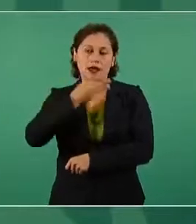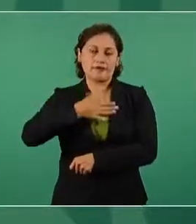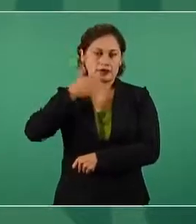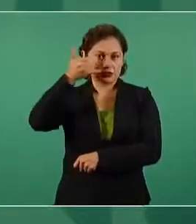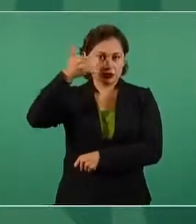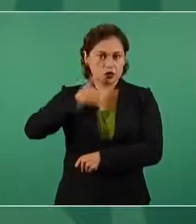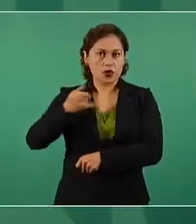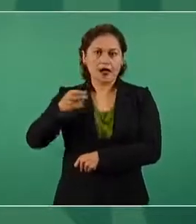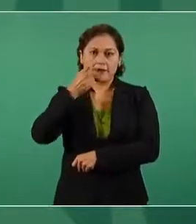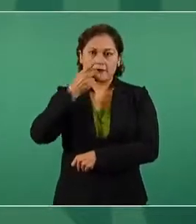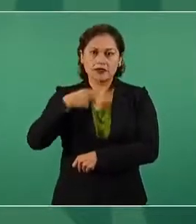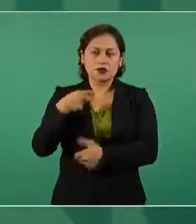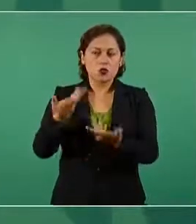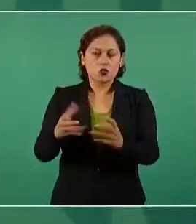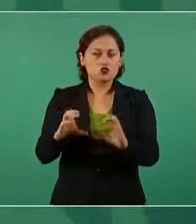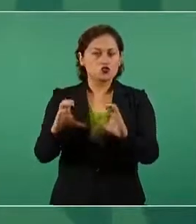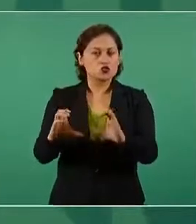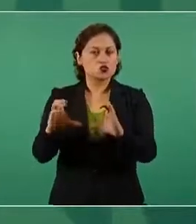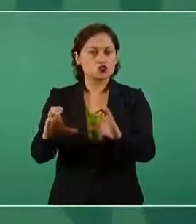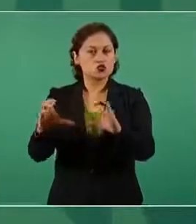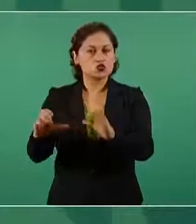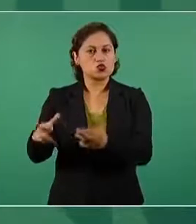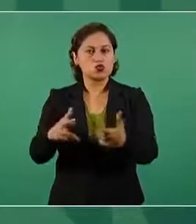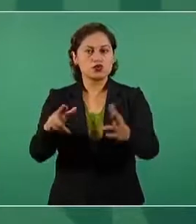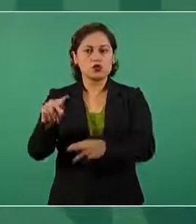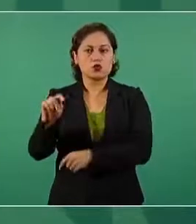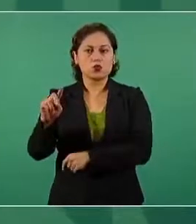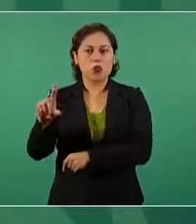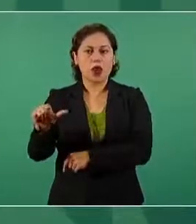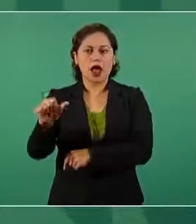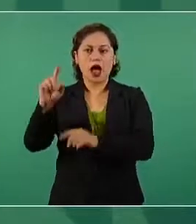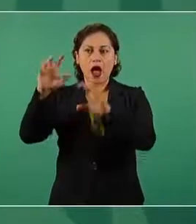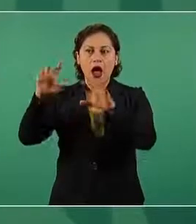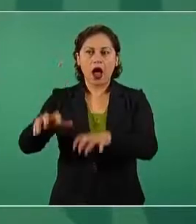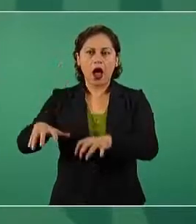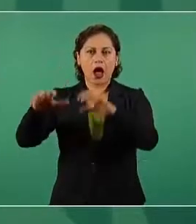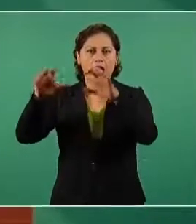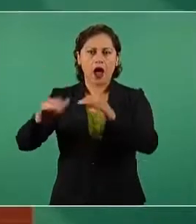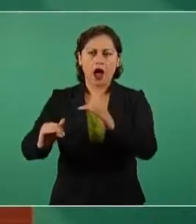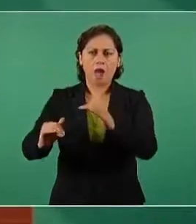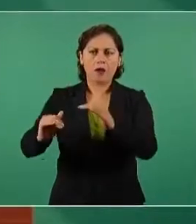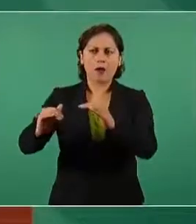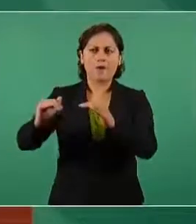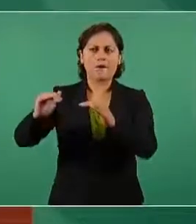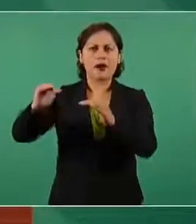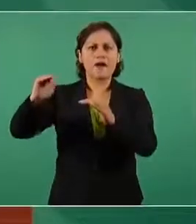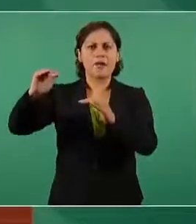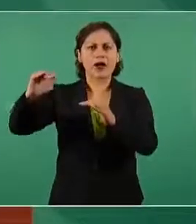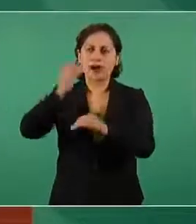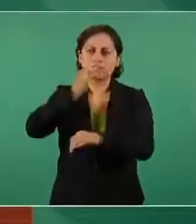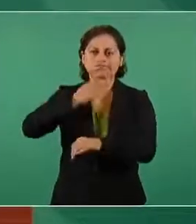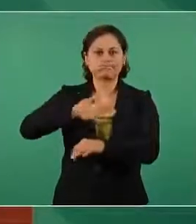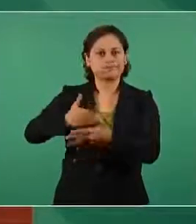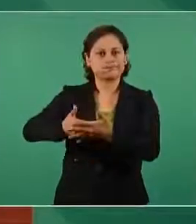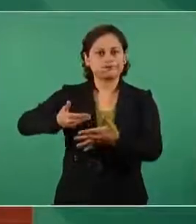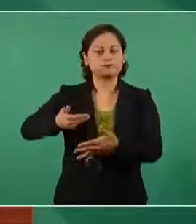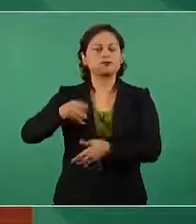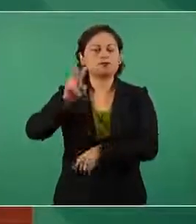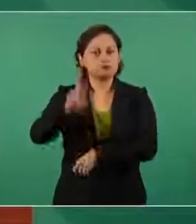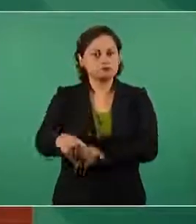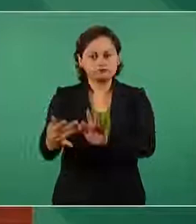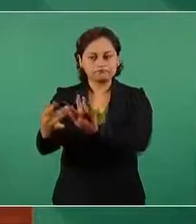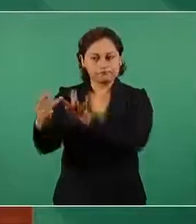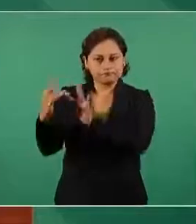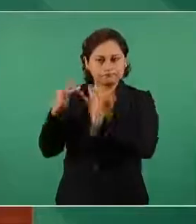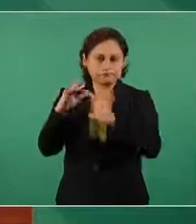se podría desbordar el río Tula, para lo cual tuvimos una acción inmediata. En fin, hay una comunicación permanente con